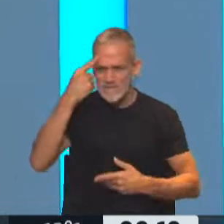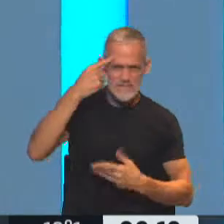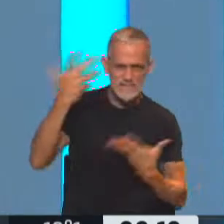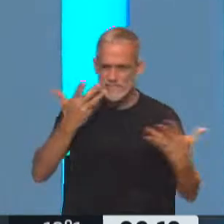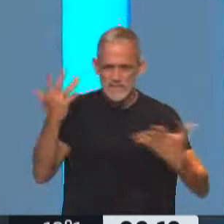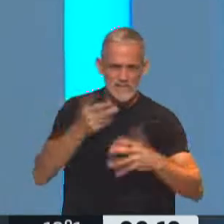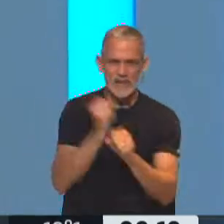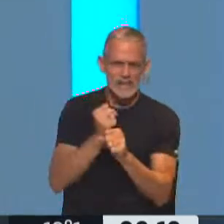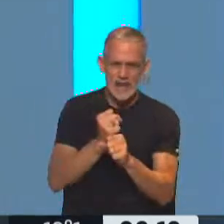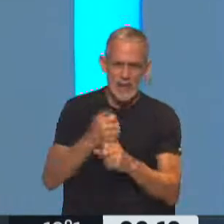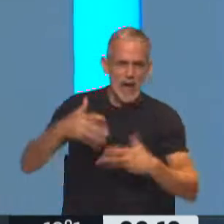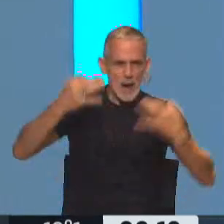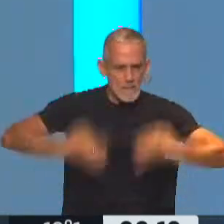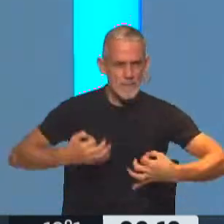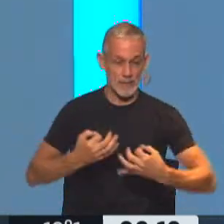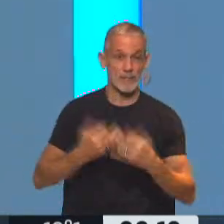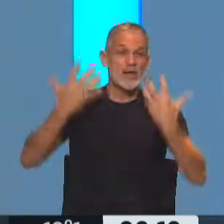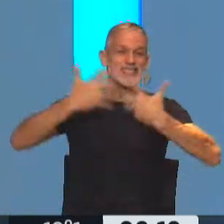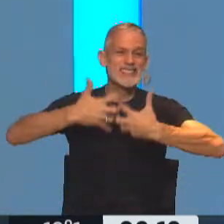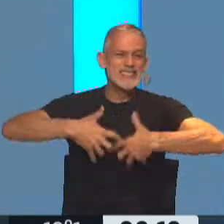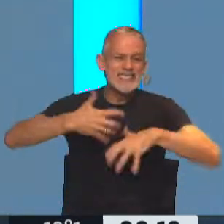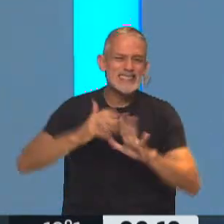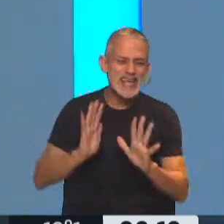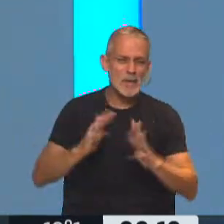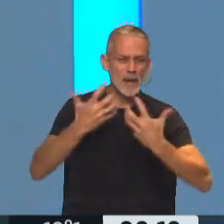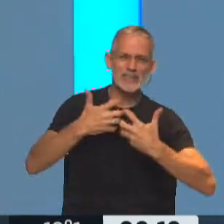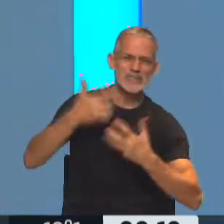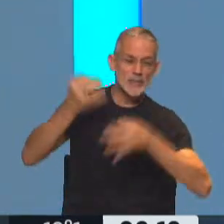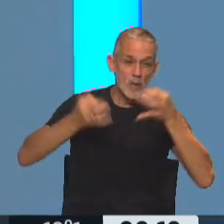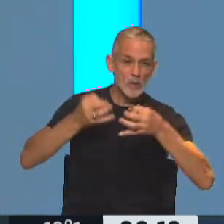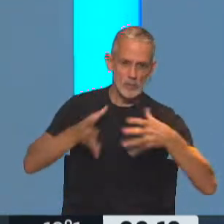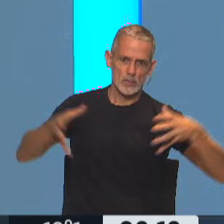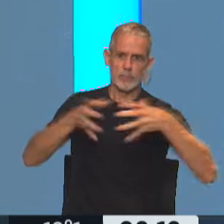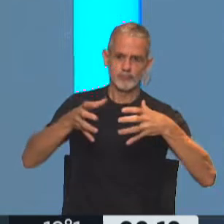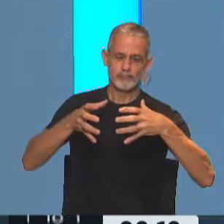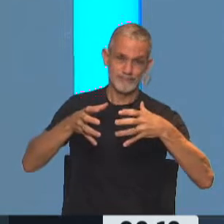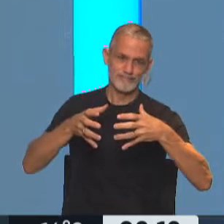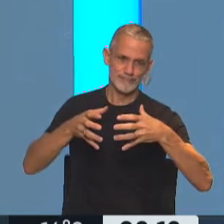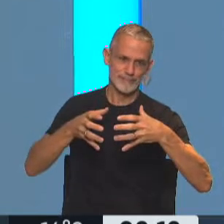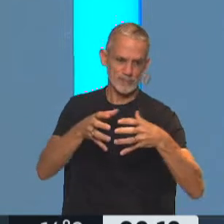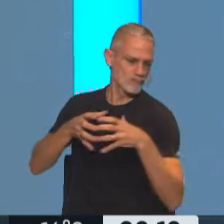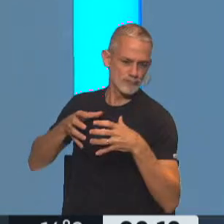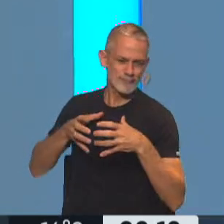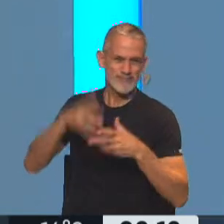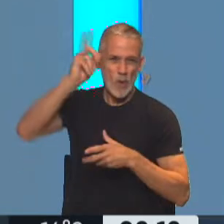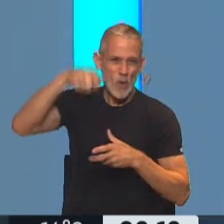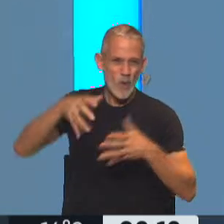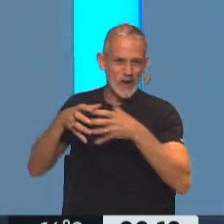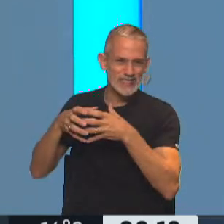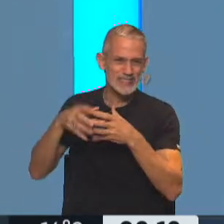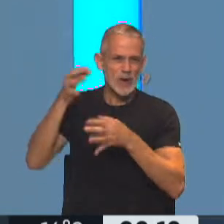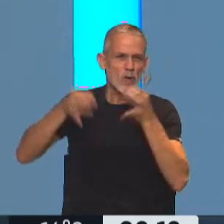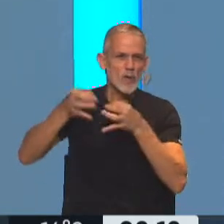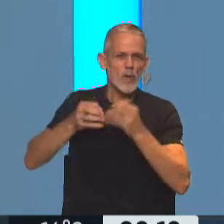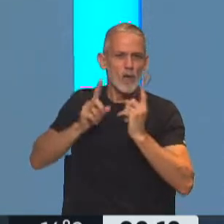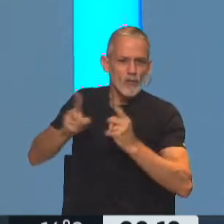que trabaja, el sistema, que es esencialmente corporativo y endogámico, en lo único que se preocupa es en